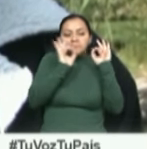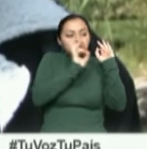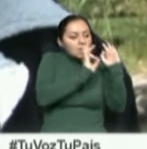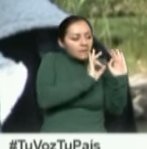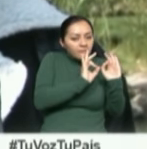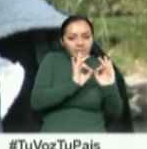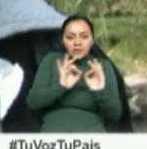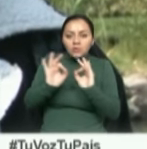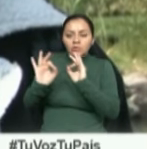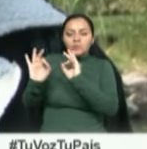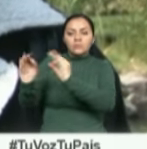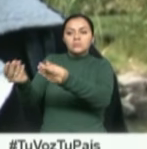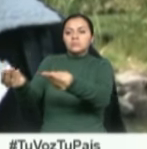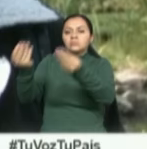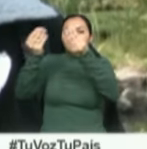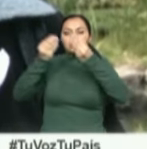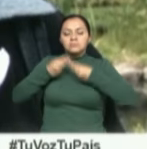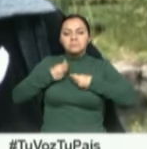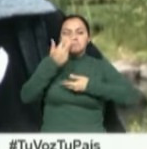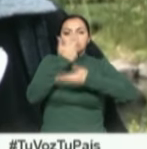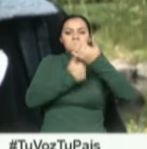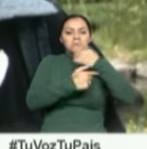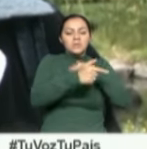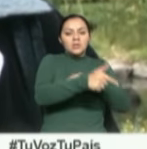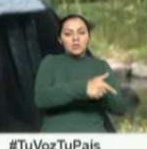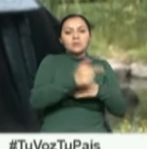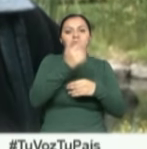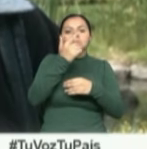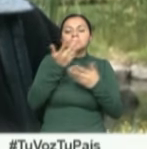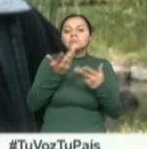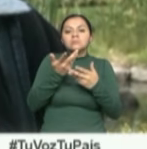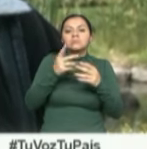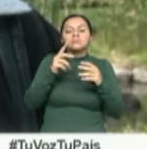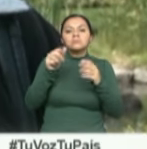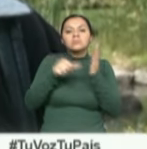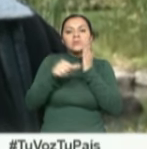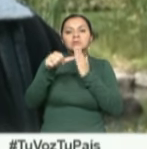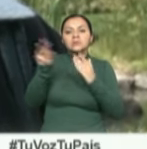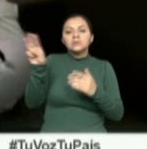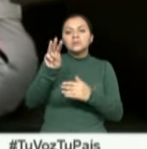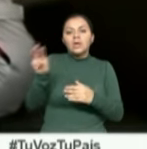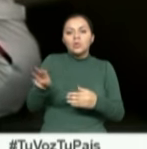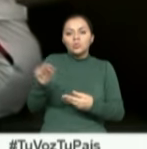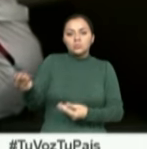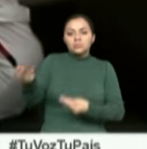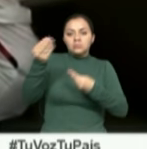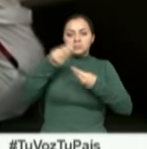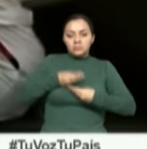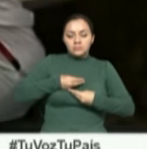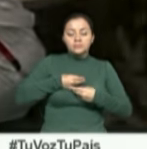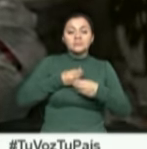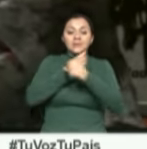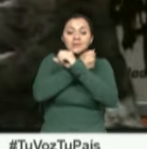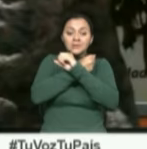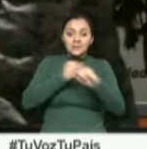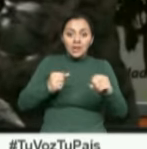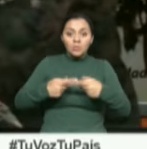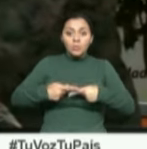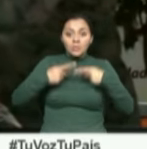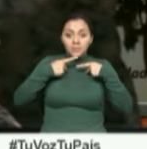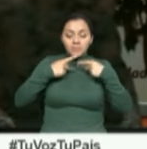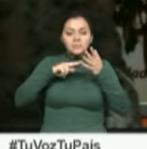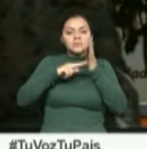todos los medicamentos he tenido para mi hijo por la red de Ministerio de Salud que cubre. Salvar vidas está en nuestras